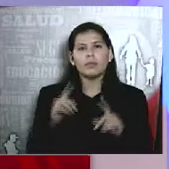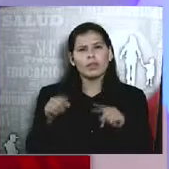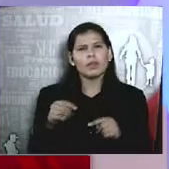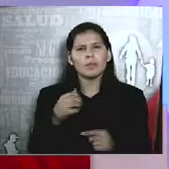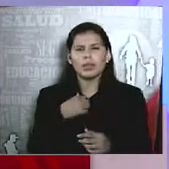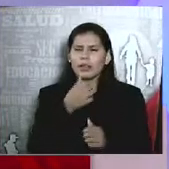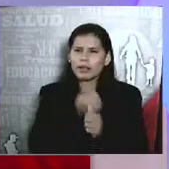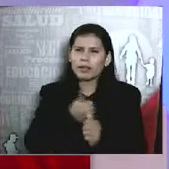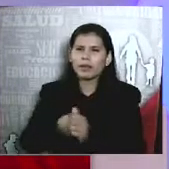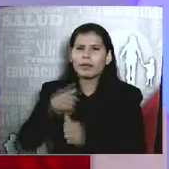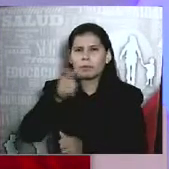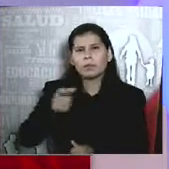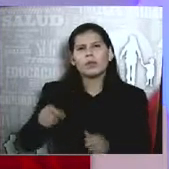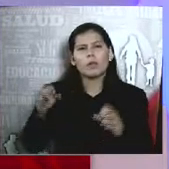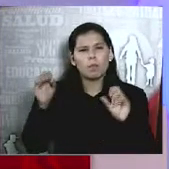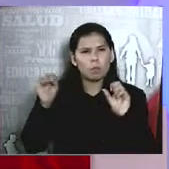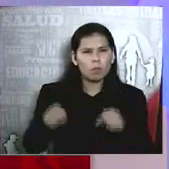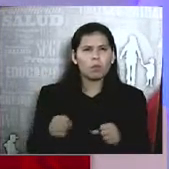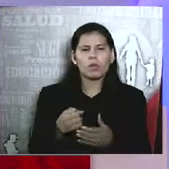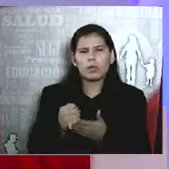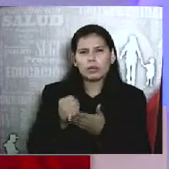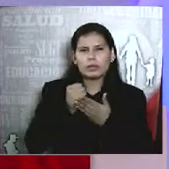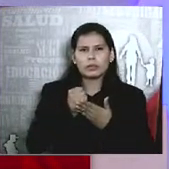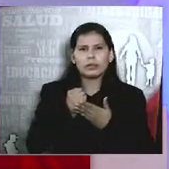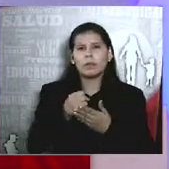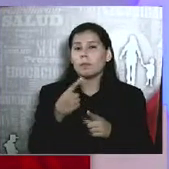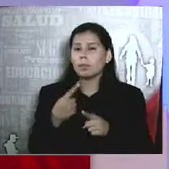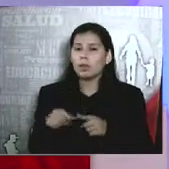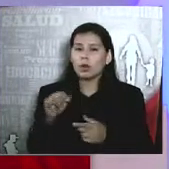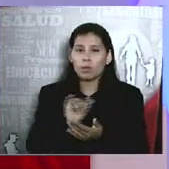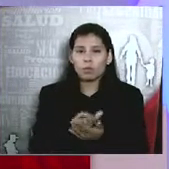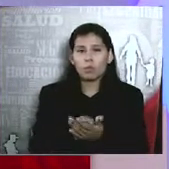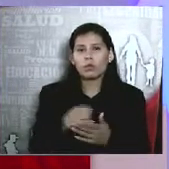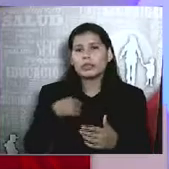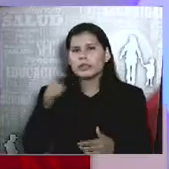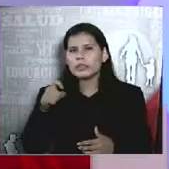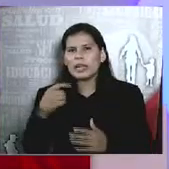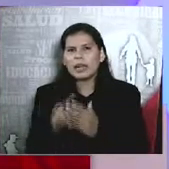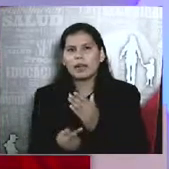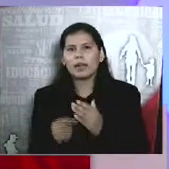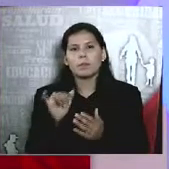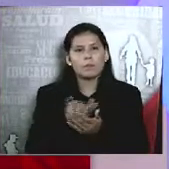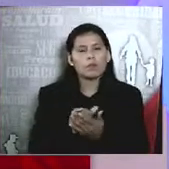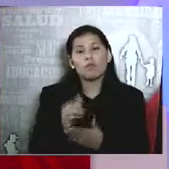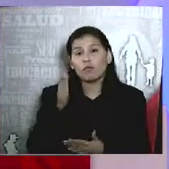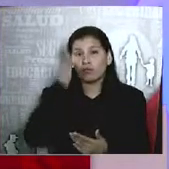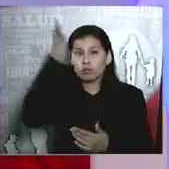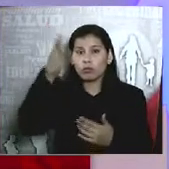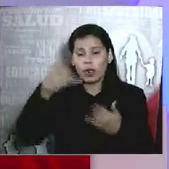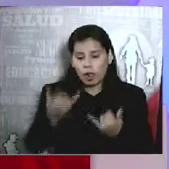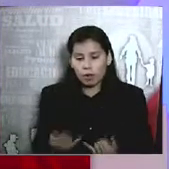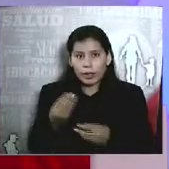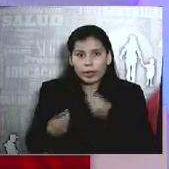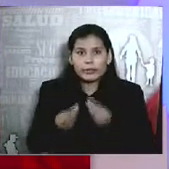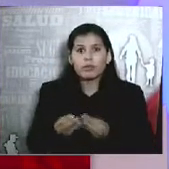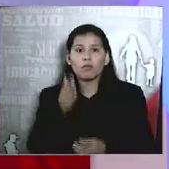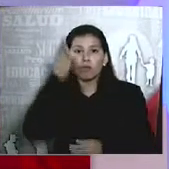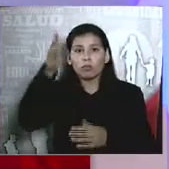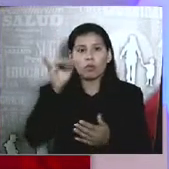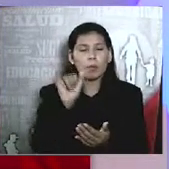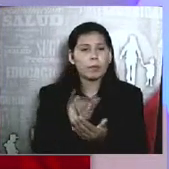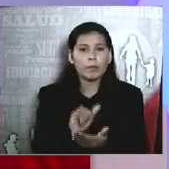hecho es importante y debe servir, pero no necesariamente lo que hacemos va a ser lo que se haga a futuro. Lo que tiene